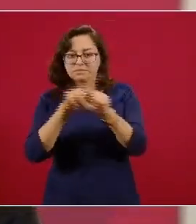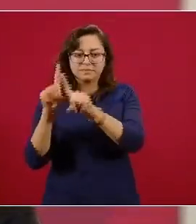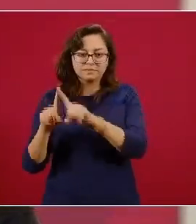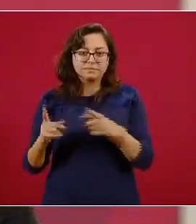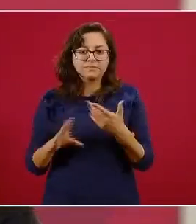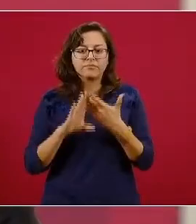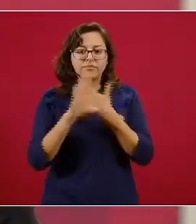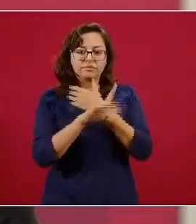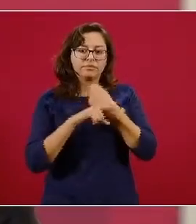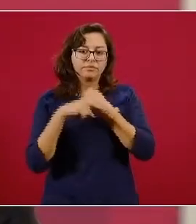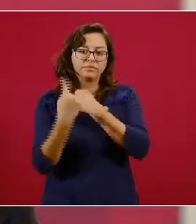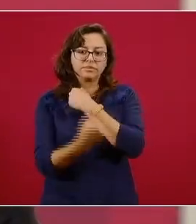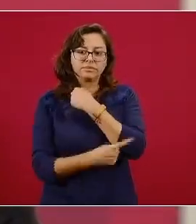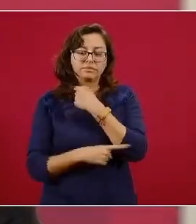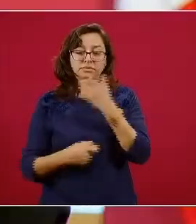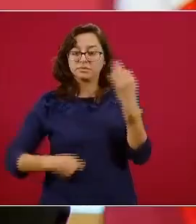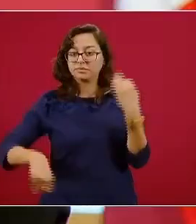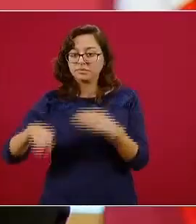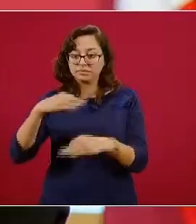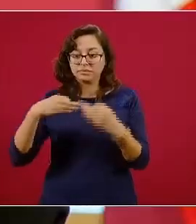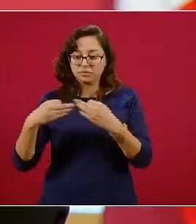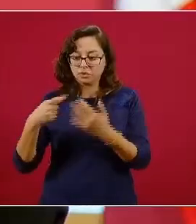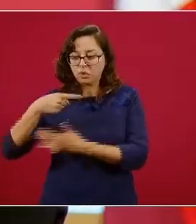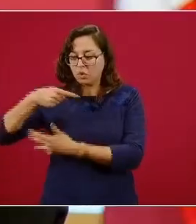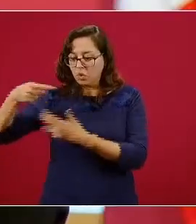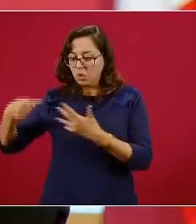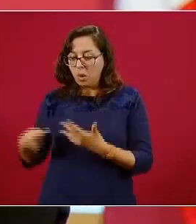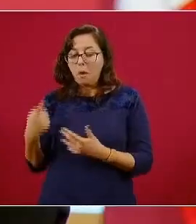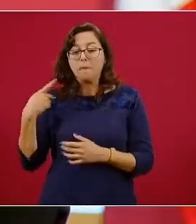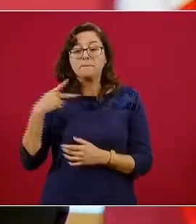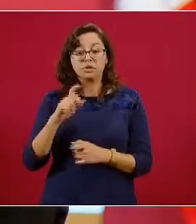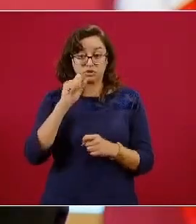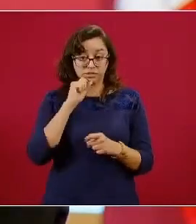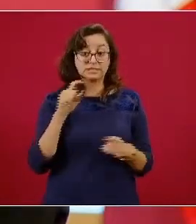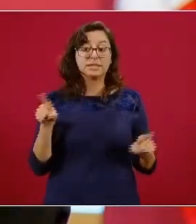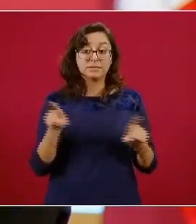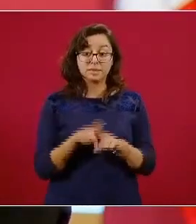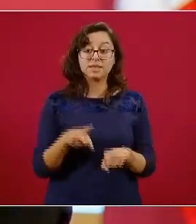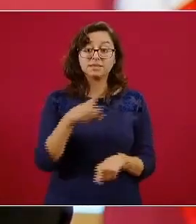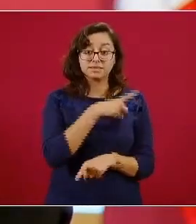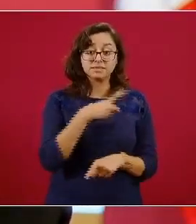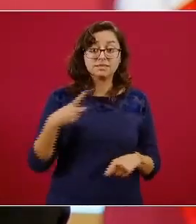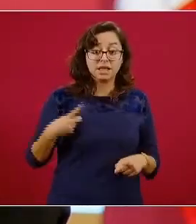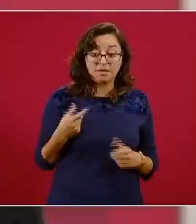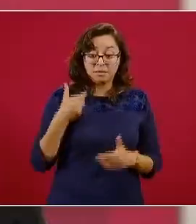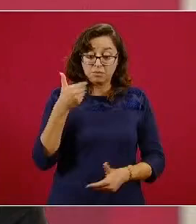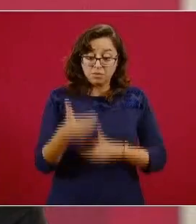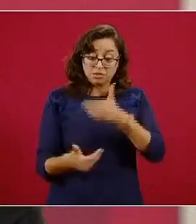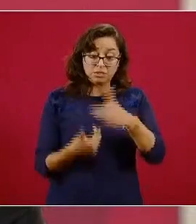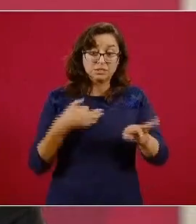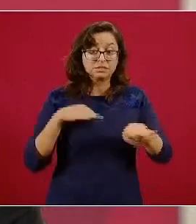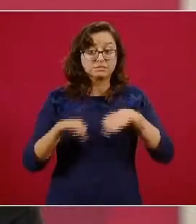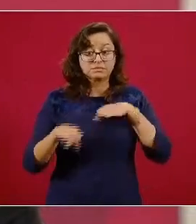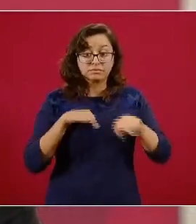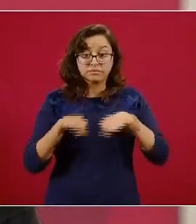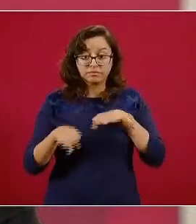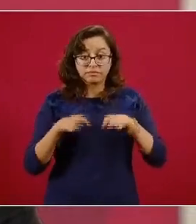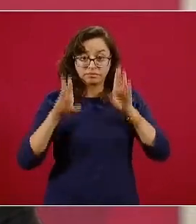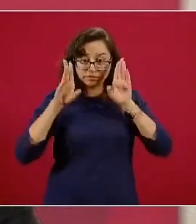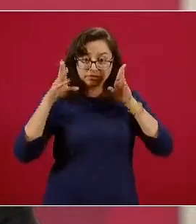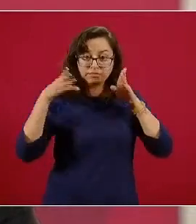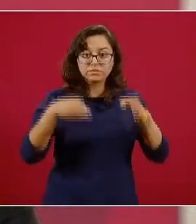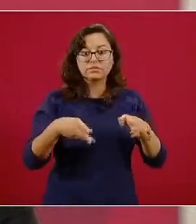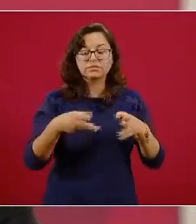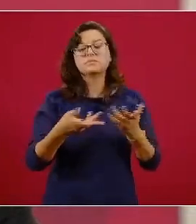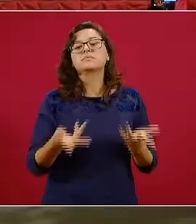oferta esté disponible en toda su gama, pero también de hacer procesos de trabajo muy dedicado, en